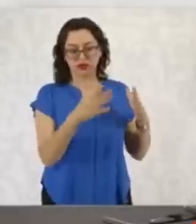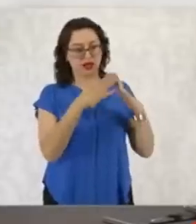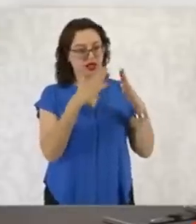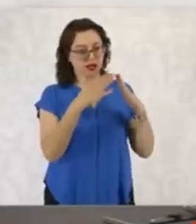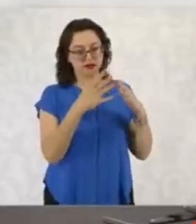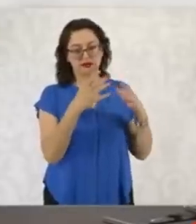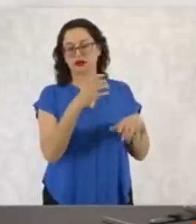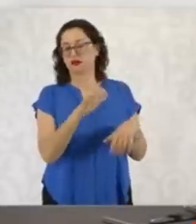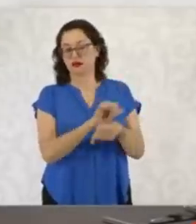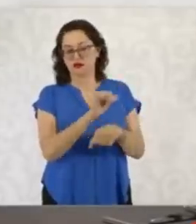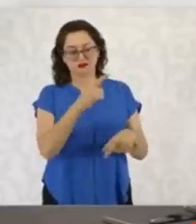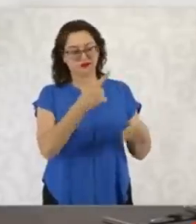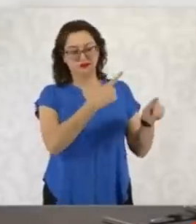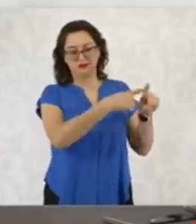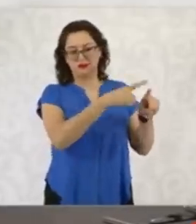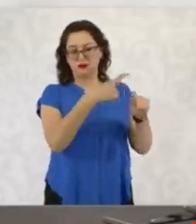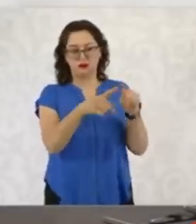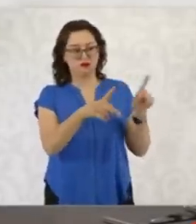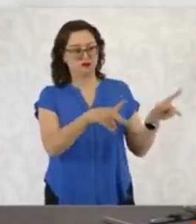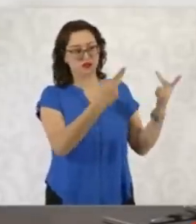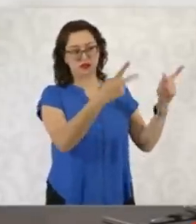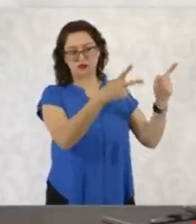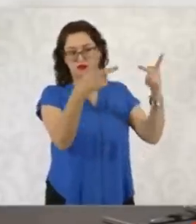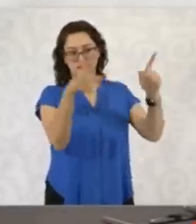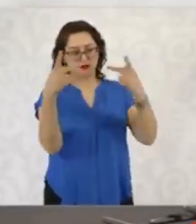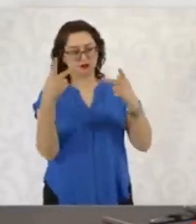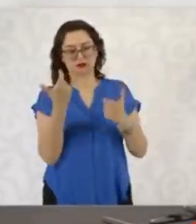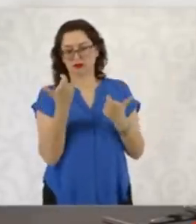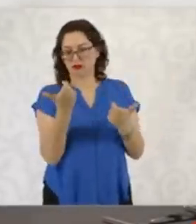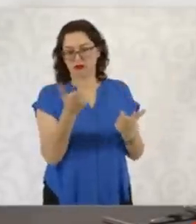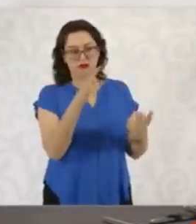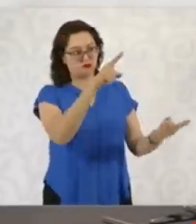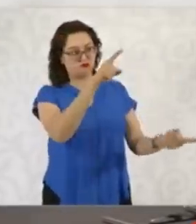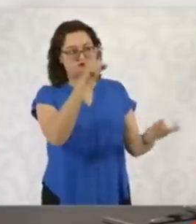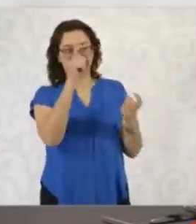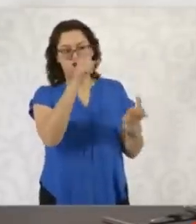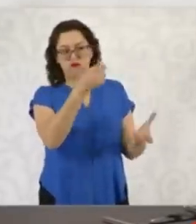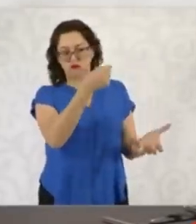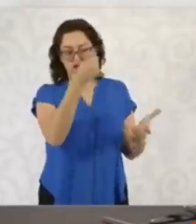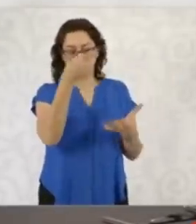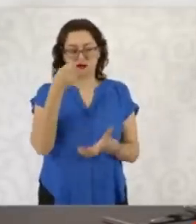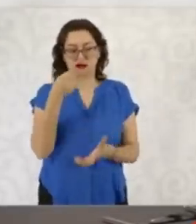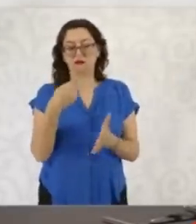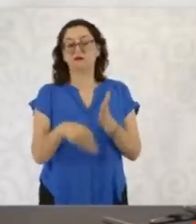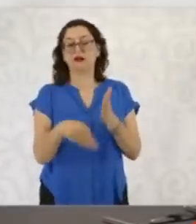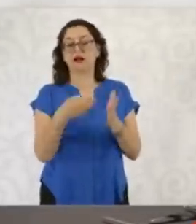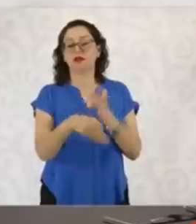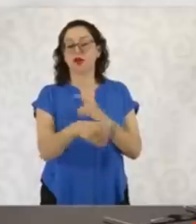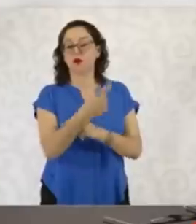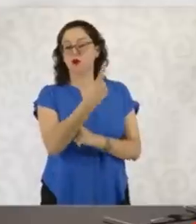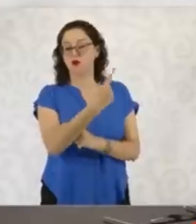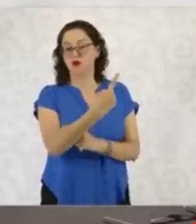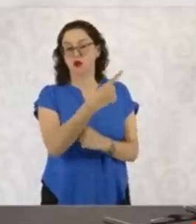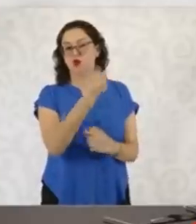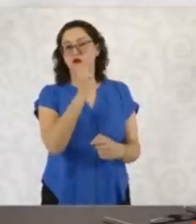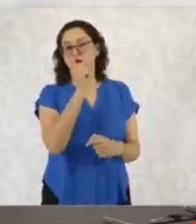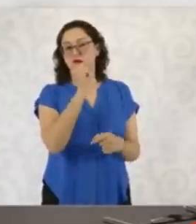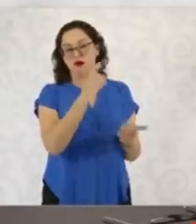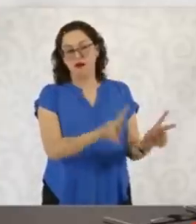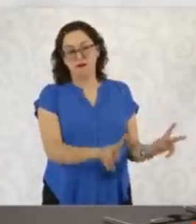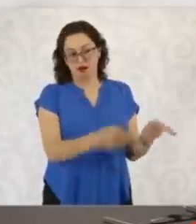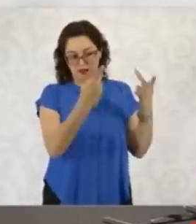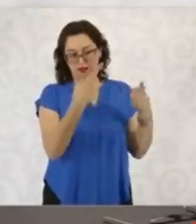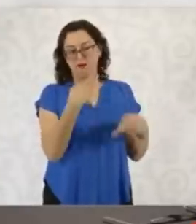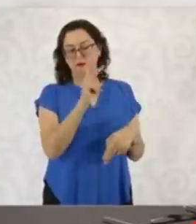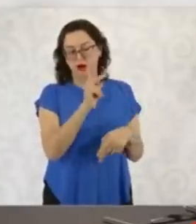pero está ya entregado y en administración del gobierno de México en los Estados